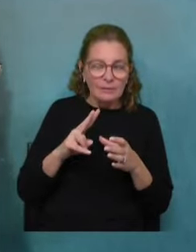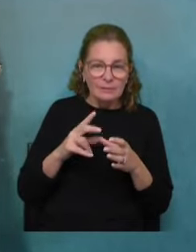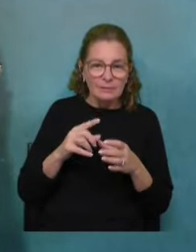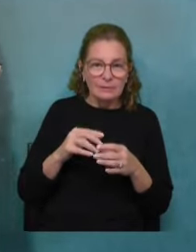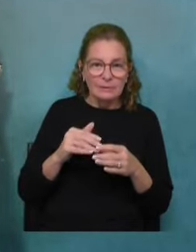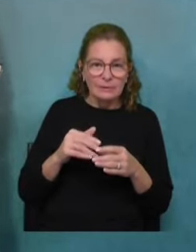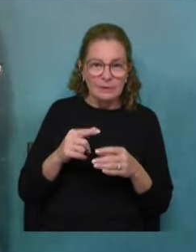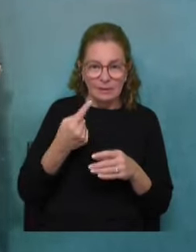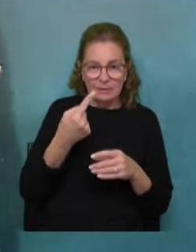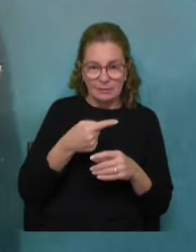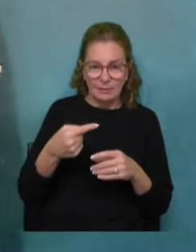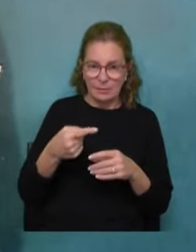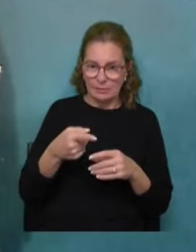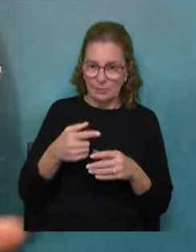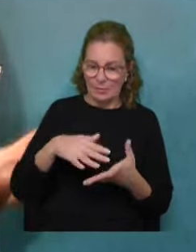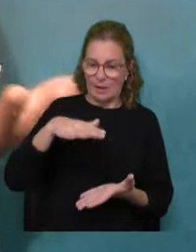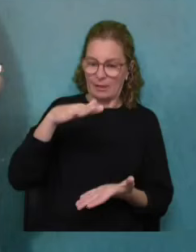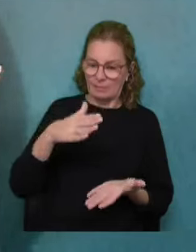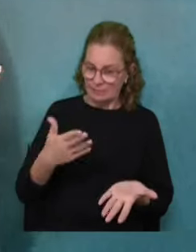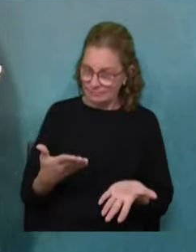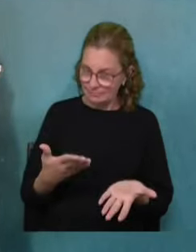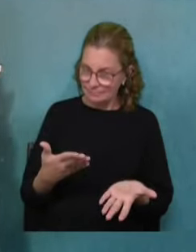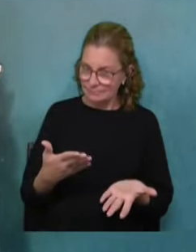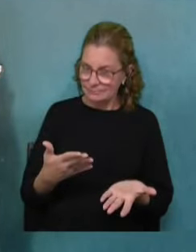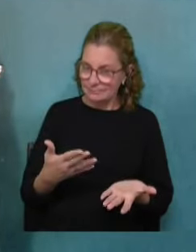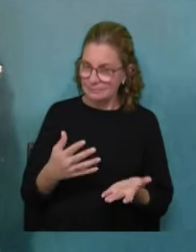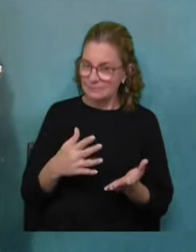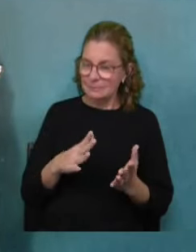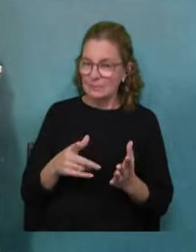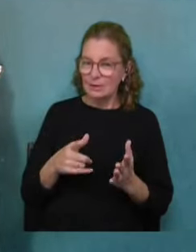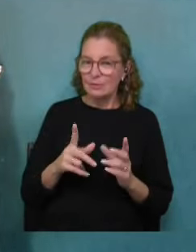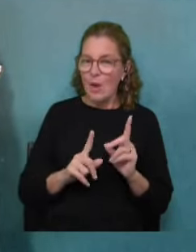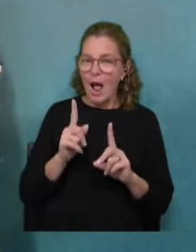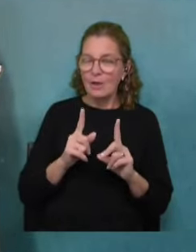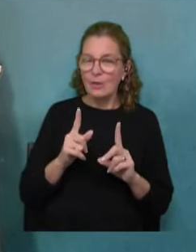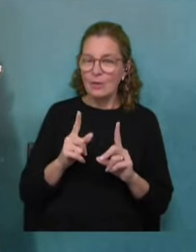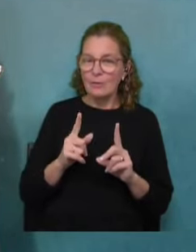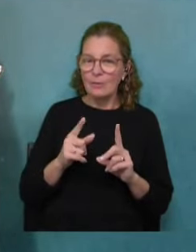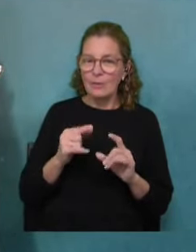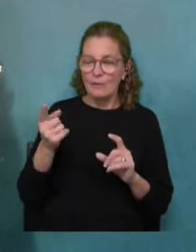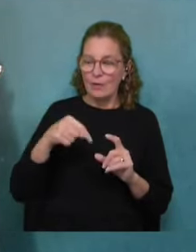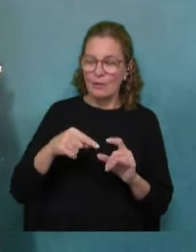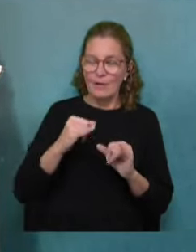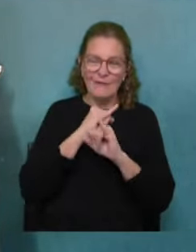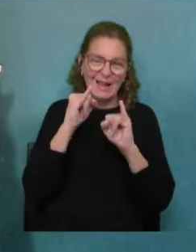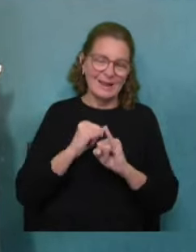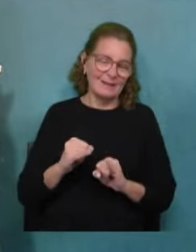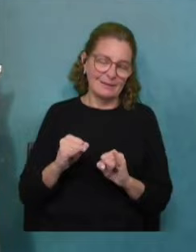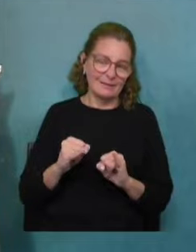repente a la semana, claro. Decís, esto está más grande. Y bueno, está. Ese fue un. Y me volví feliz. Y